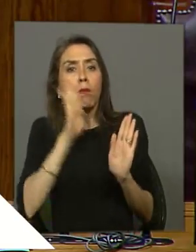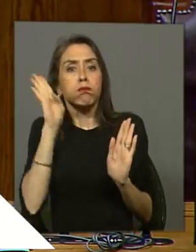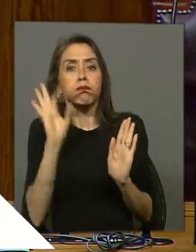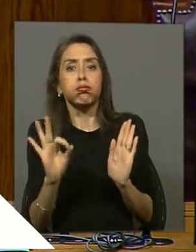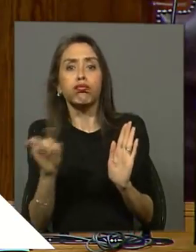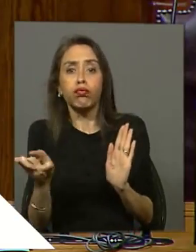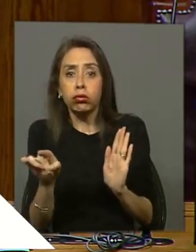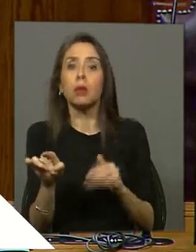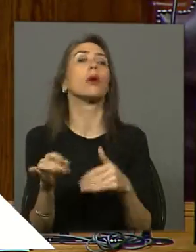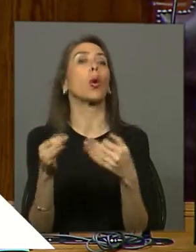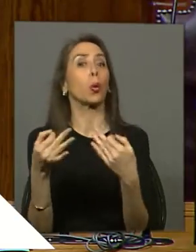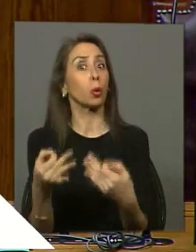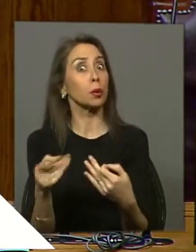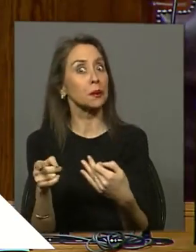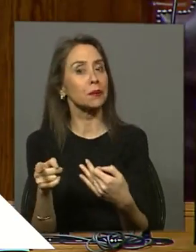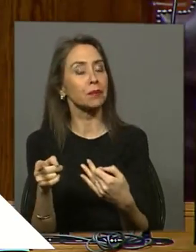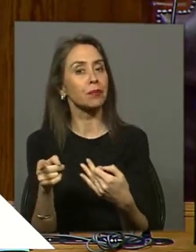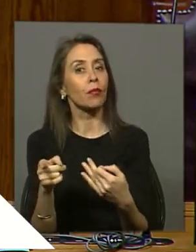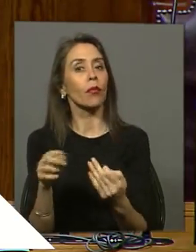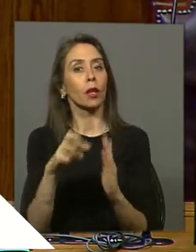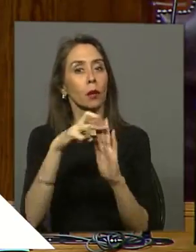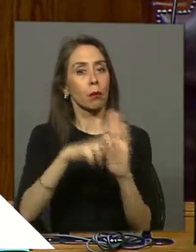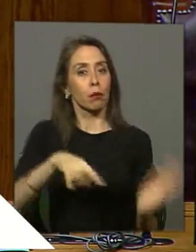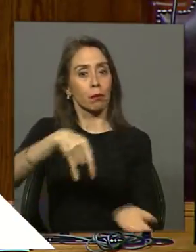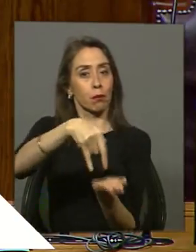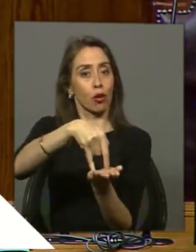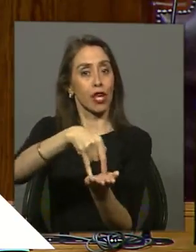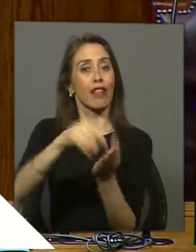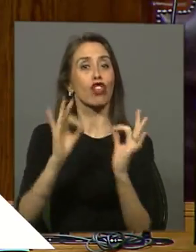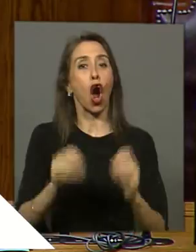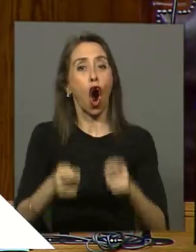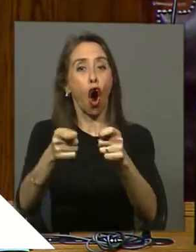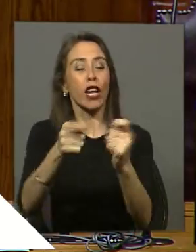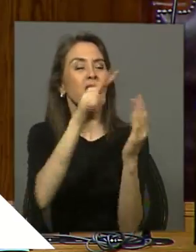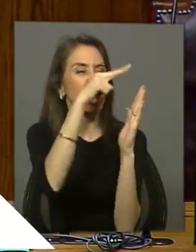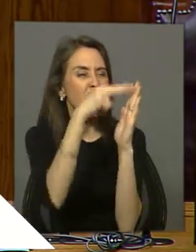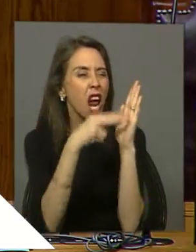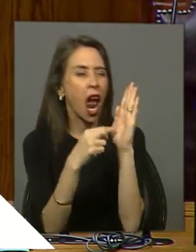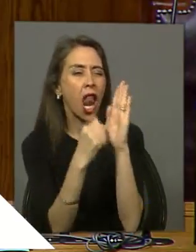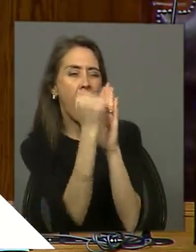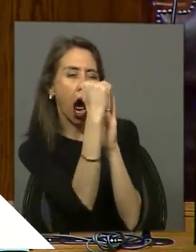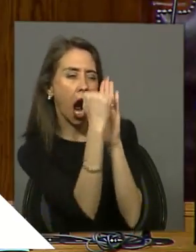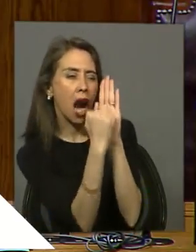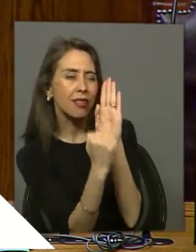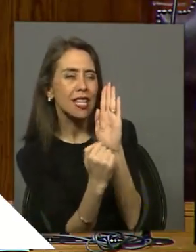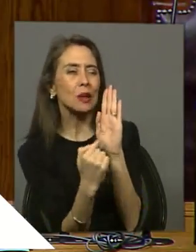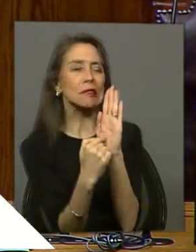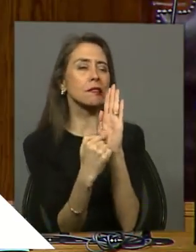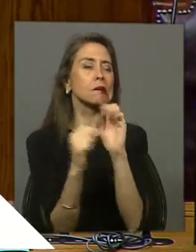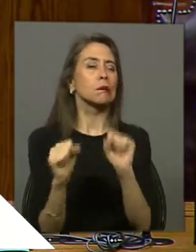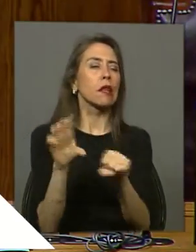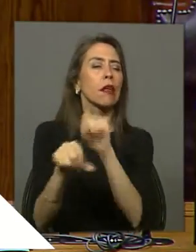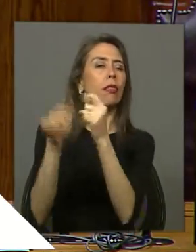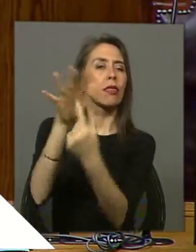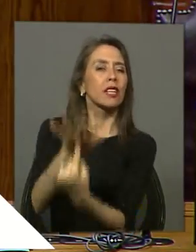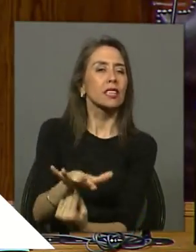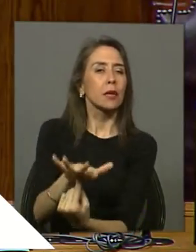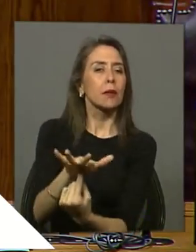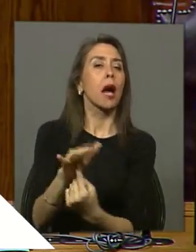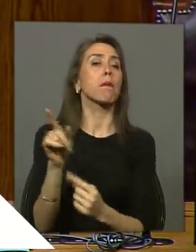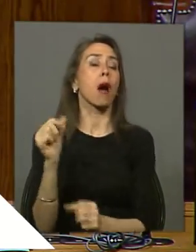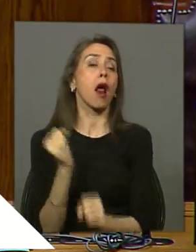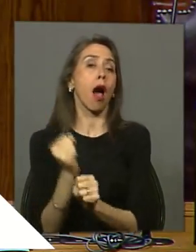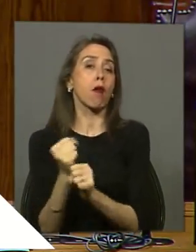En este mismo sentido, la moción en su aspecto original tenía normas que podían ser consideradas discriminatorias en el desarrollo de una